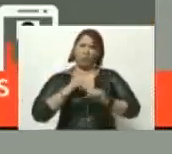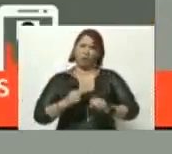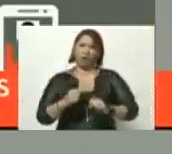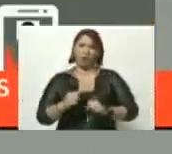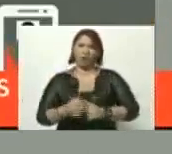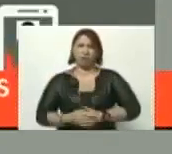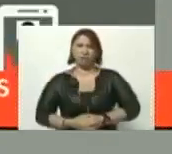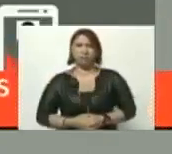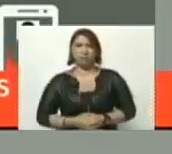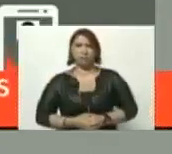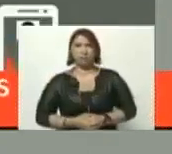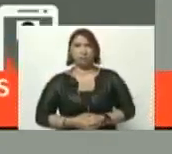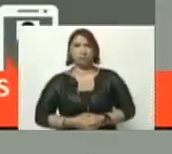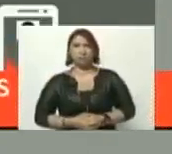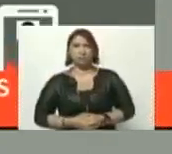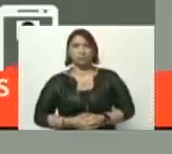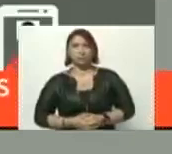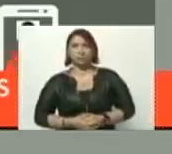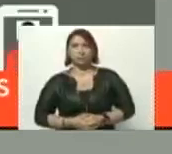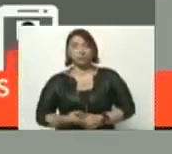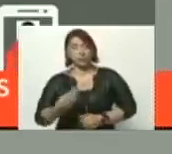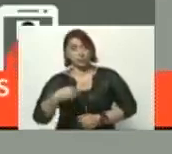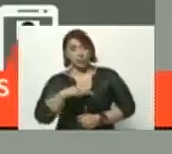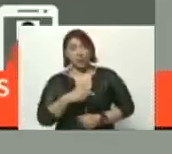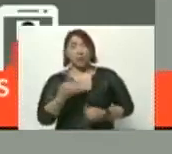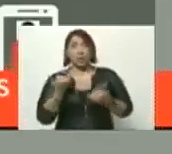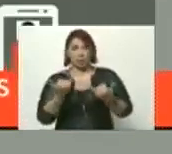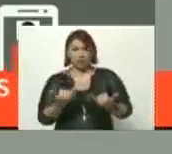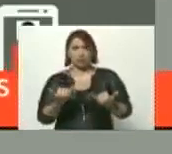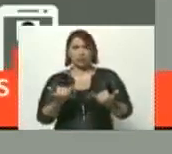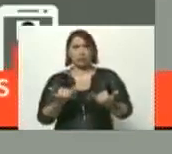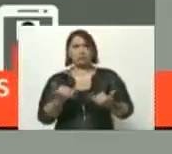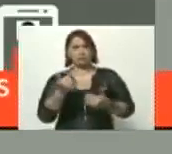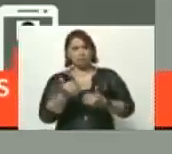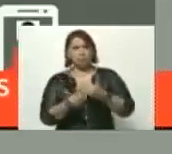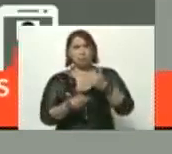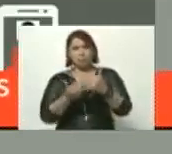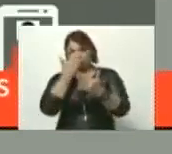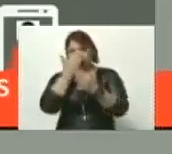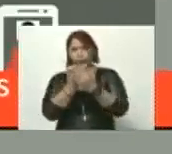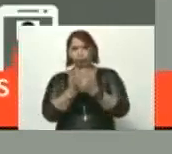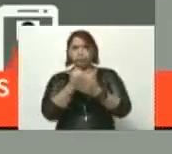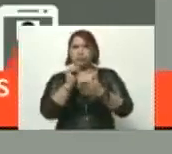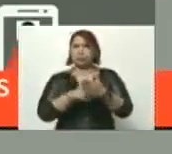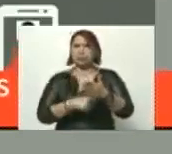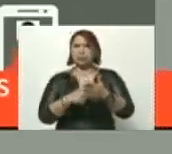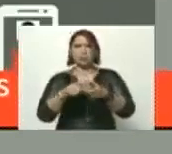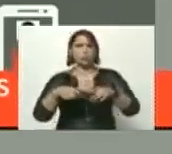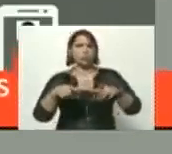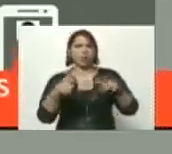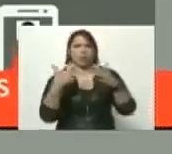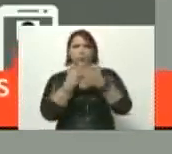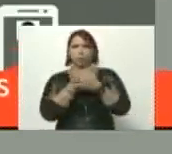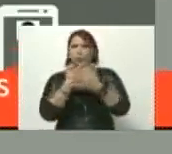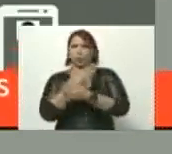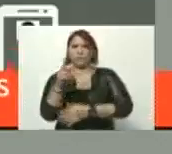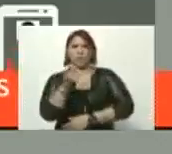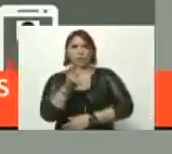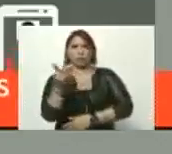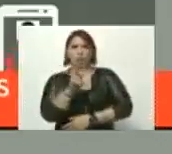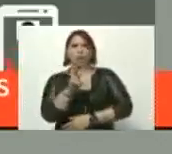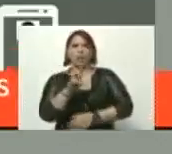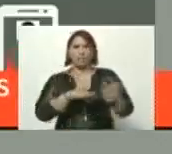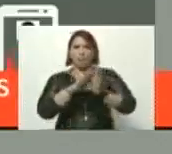cruel, y estamos saliendo adelante. Sin lugar a dudas, Venezuela está recuperándose,